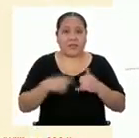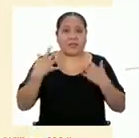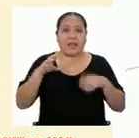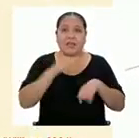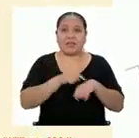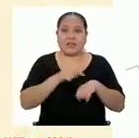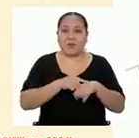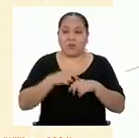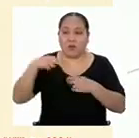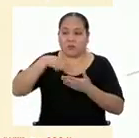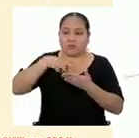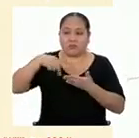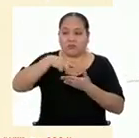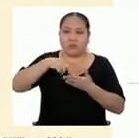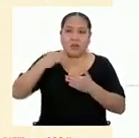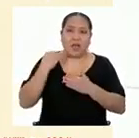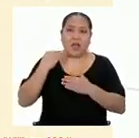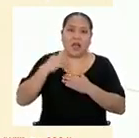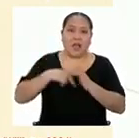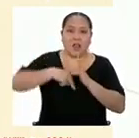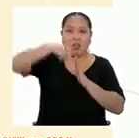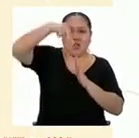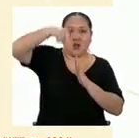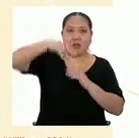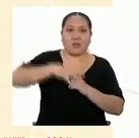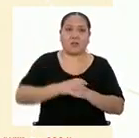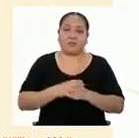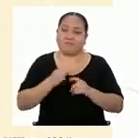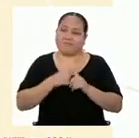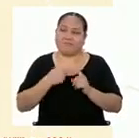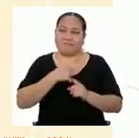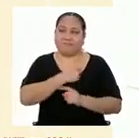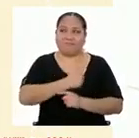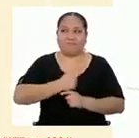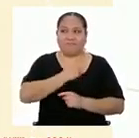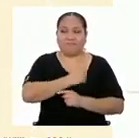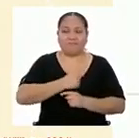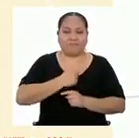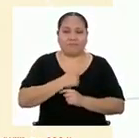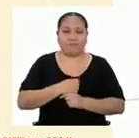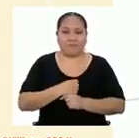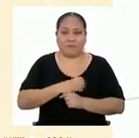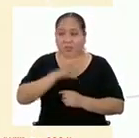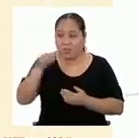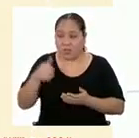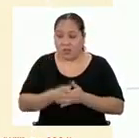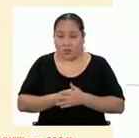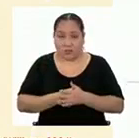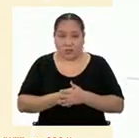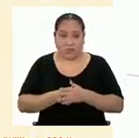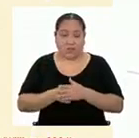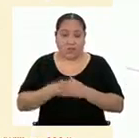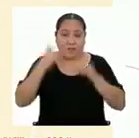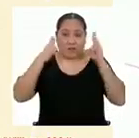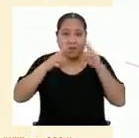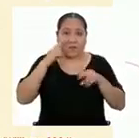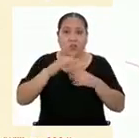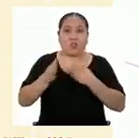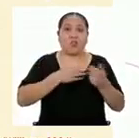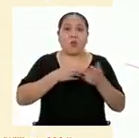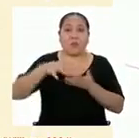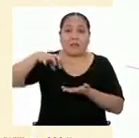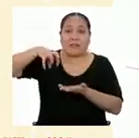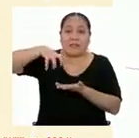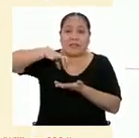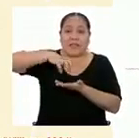camino hacia el norte, aunque muchos de nosotros lamentamos la partida. Todos coincidimos en que, a pesar de la tarántula